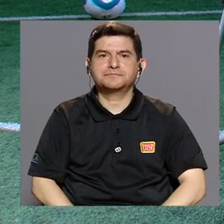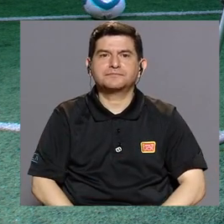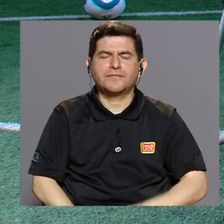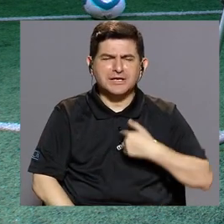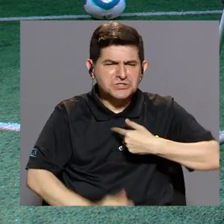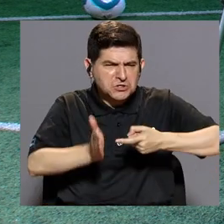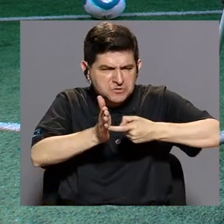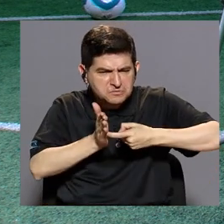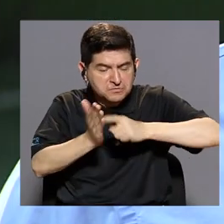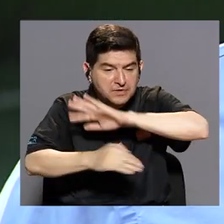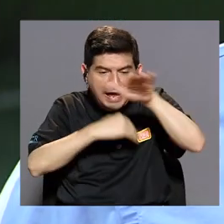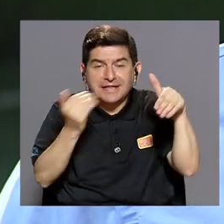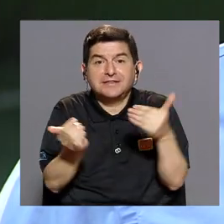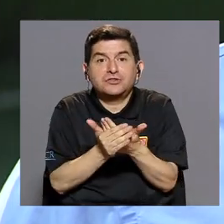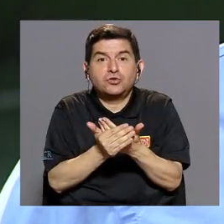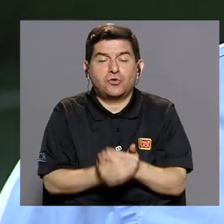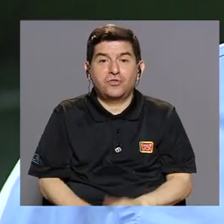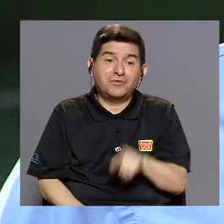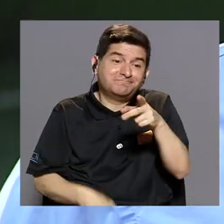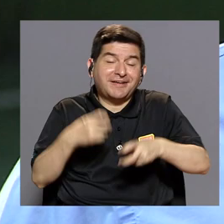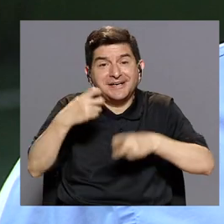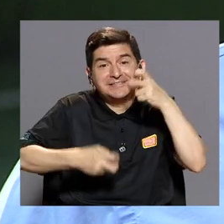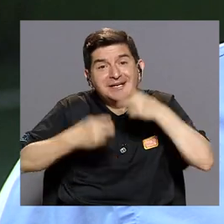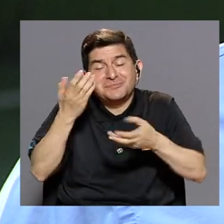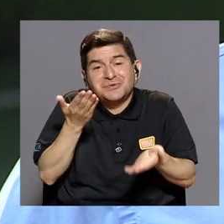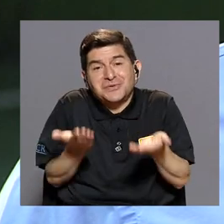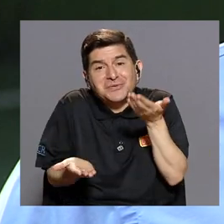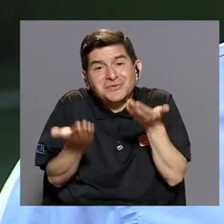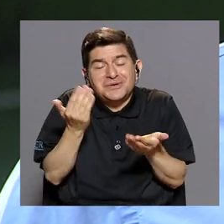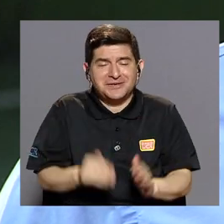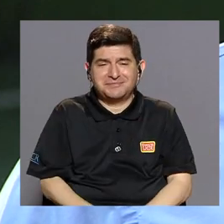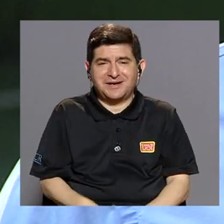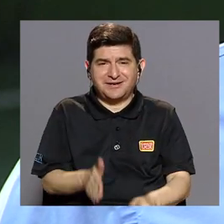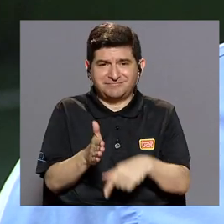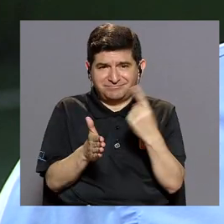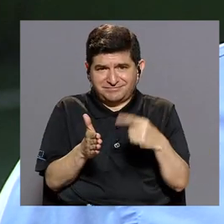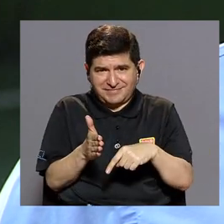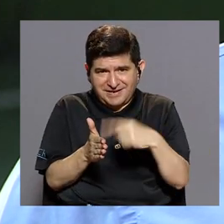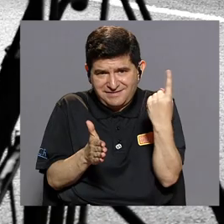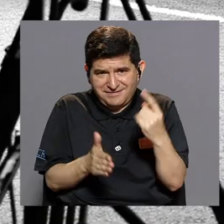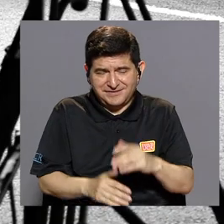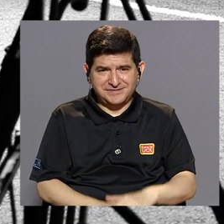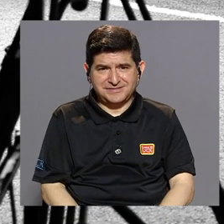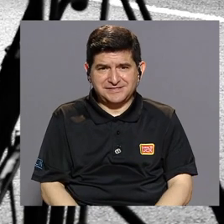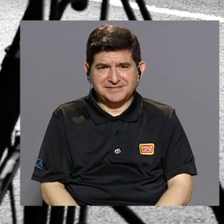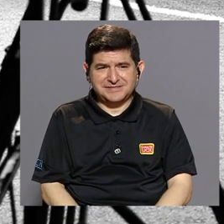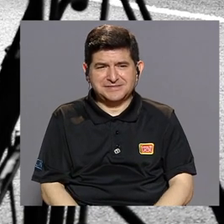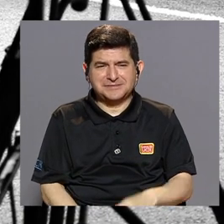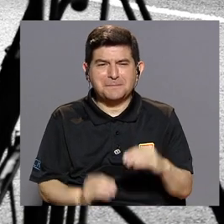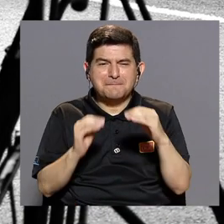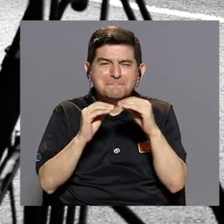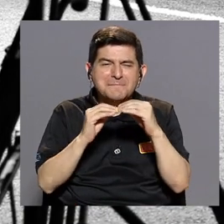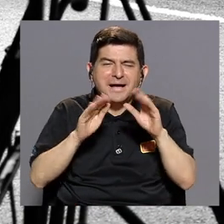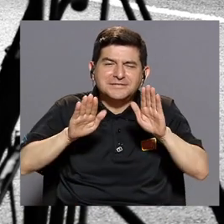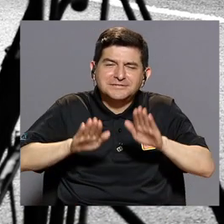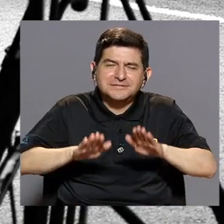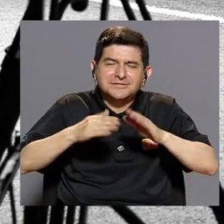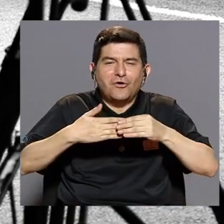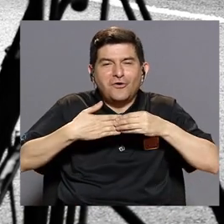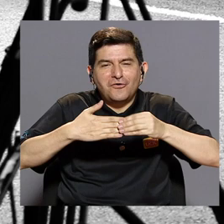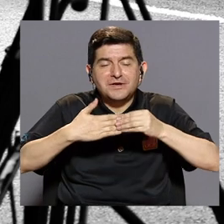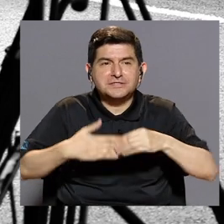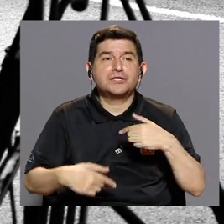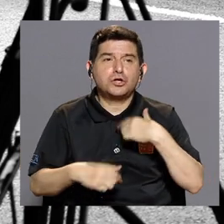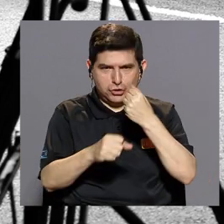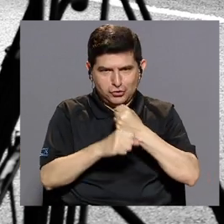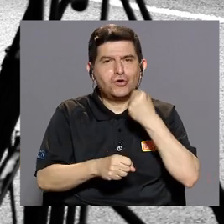¿verdad? Y me exijo mucho en todo. Ese es el problema, ¿verdad? Quizás en algunos momentos podría ser un poco más relajada, más flexible.